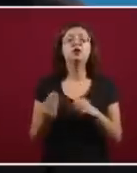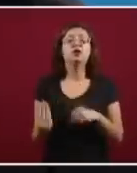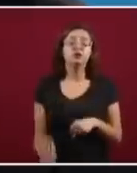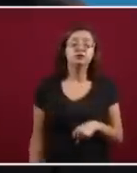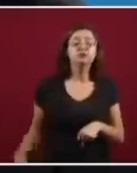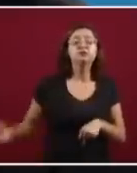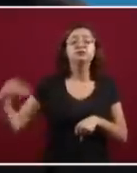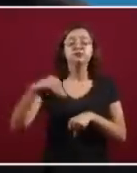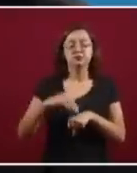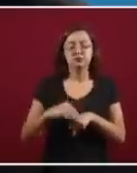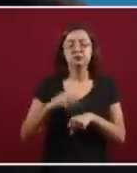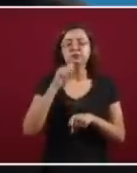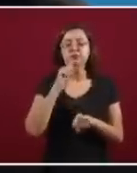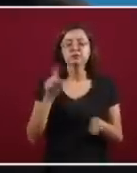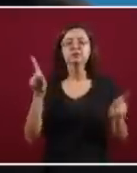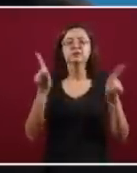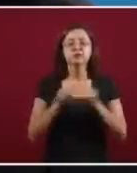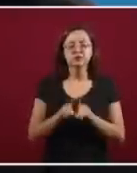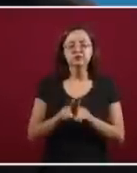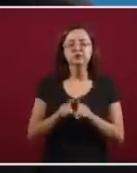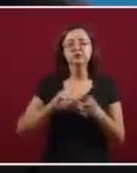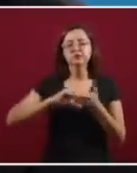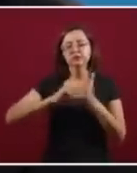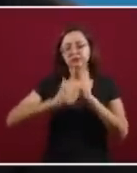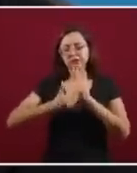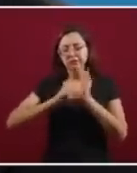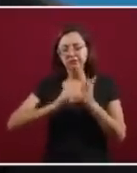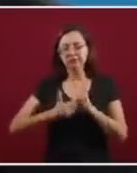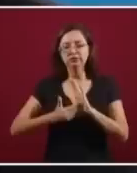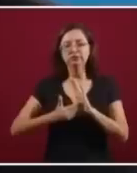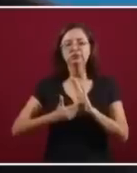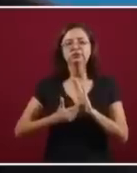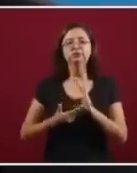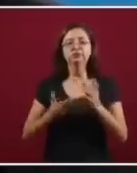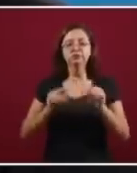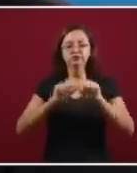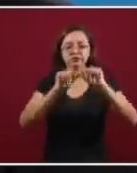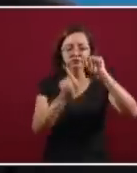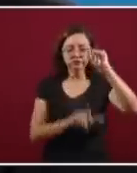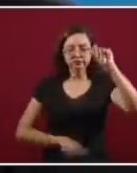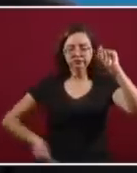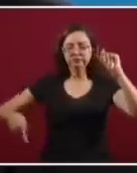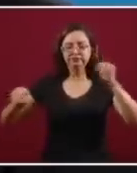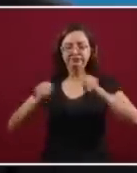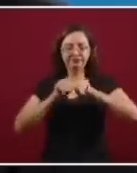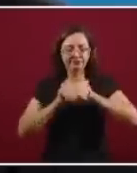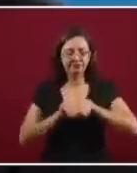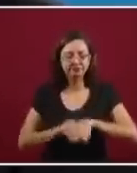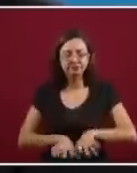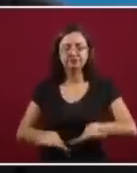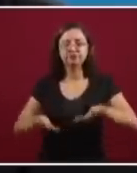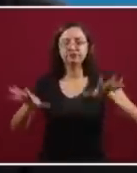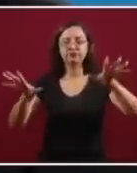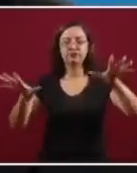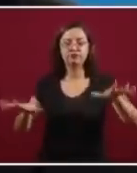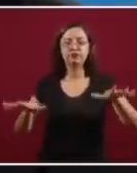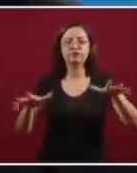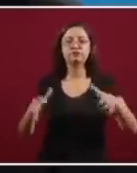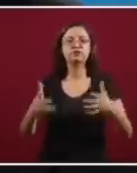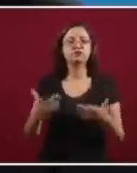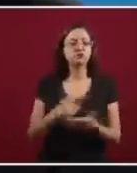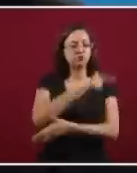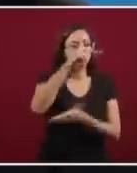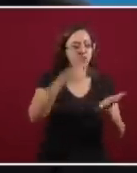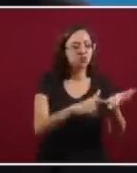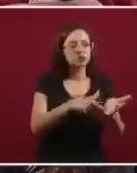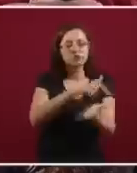sumamos ya como parte directa de la estrategia el despliegue territorial que tiene que ver con esta recuperación del